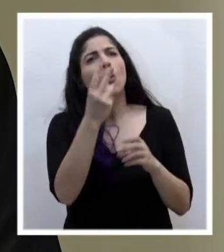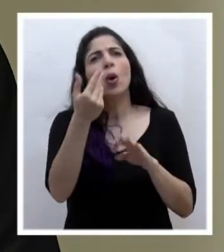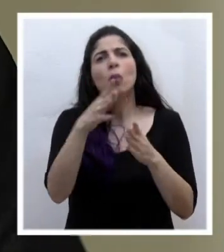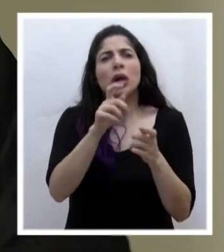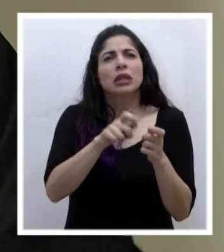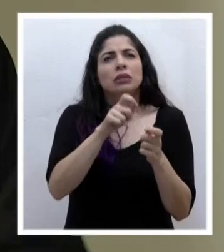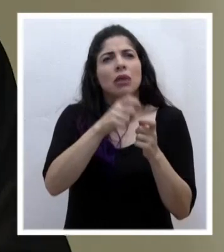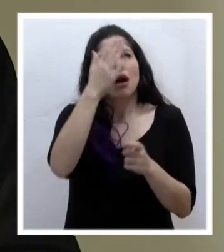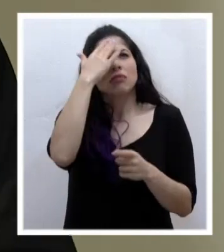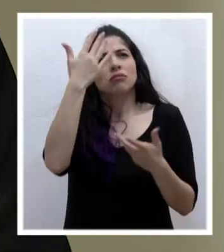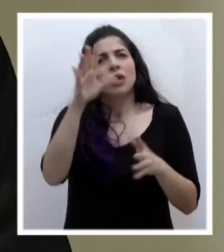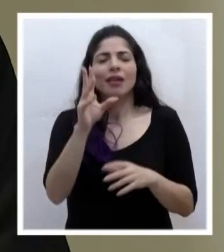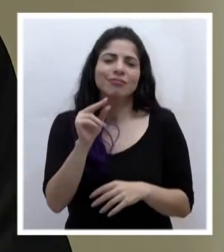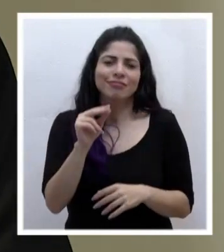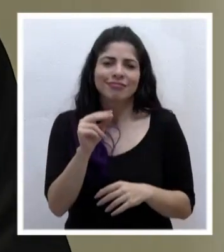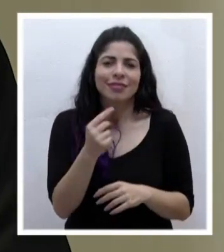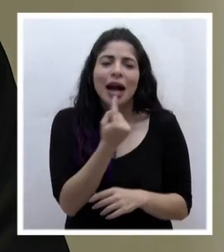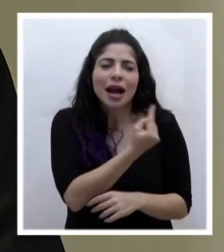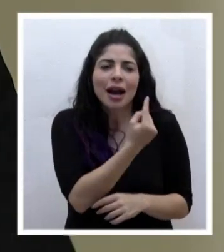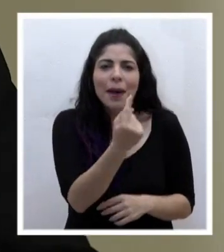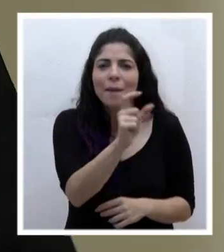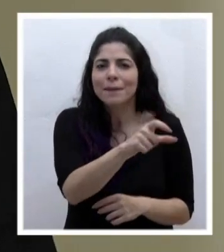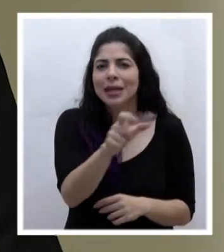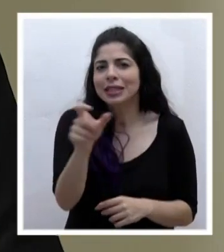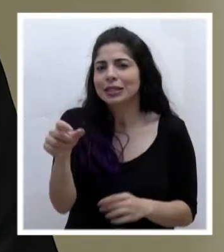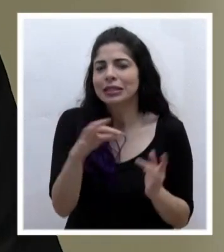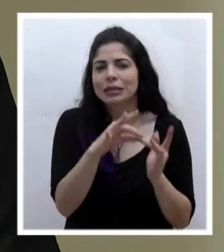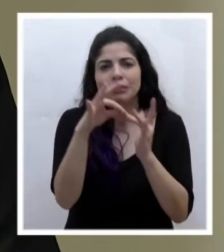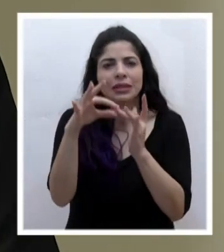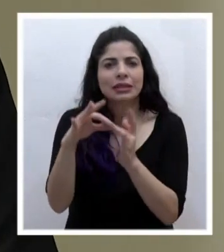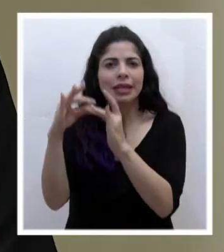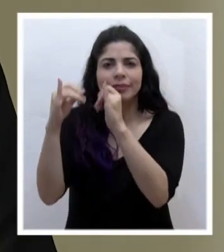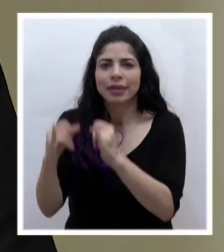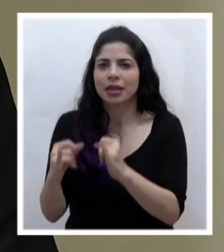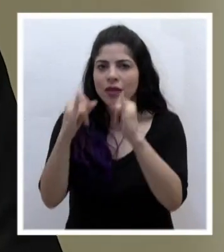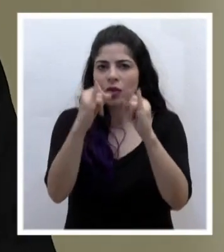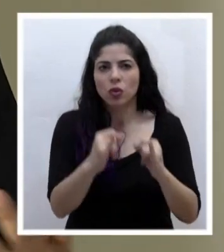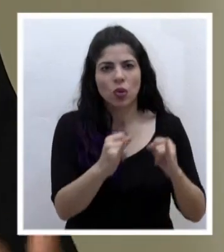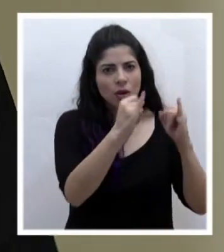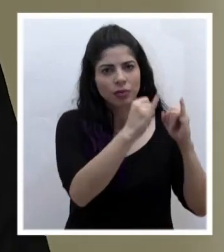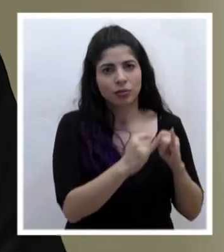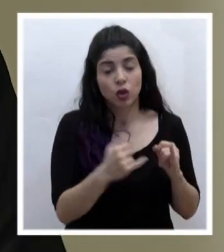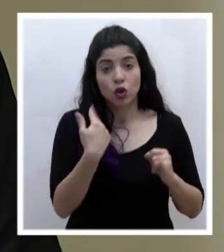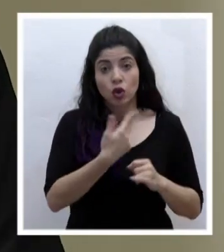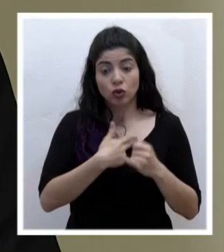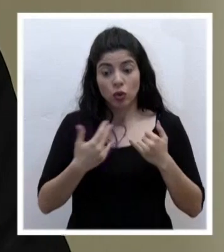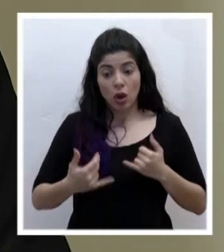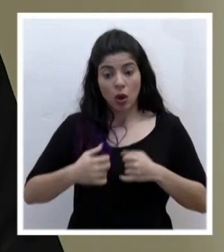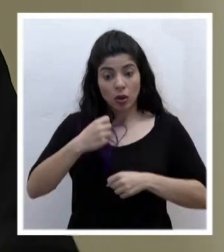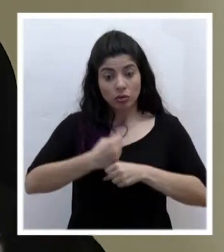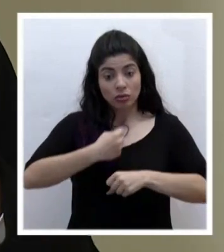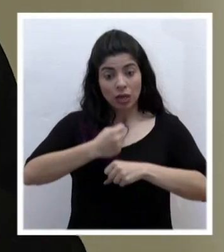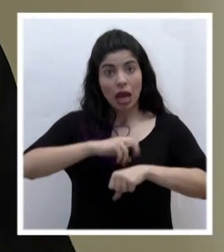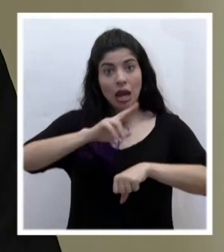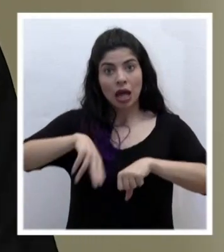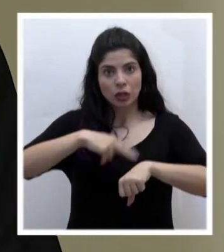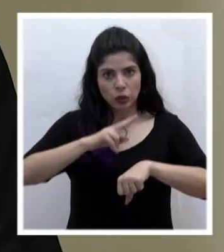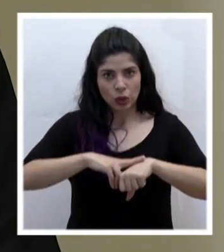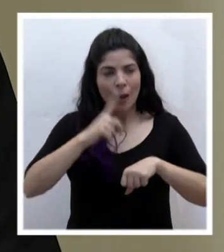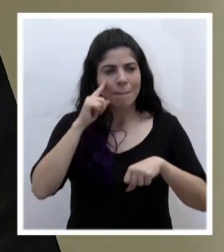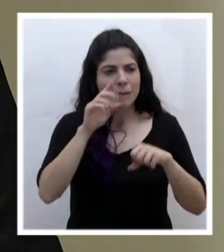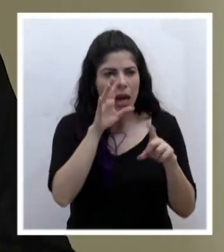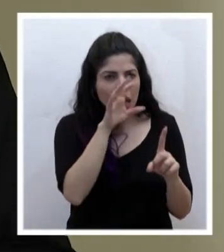fallecer. Cada paciente es un caso particular. Nosotros estamos haciendo todo lo posible a nivel nacional para realizar un